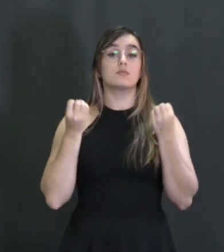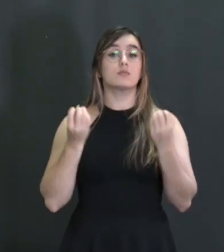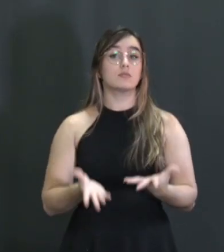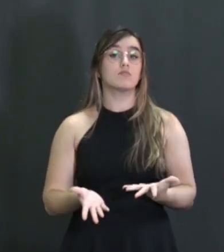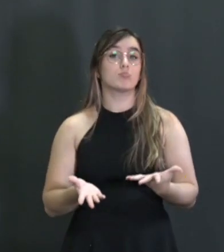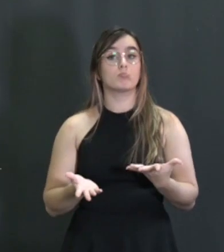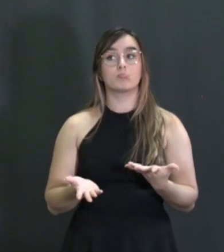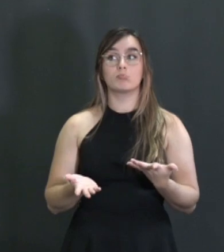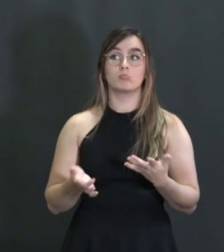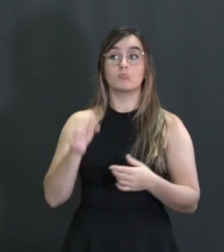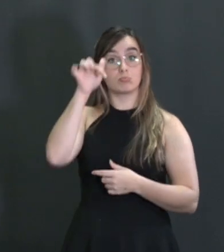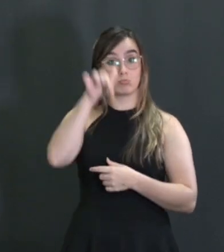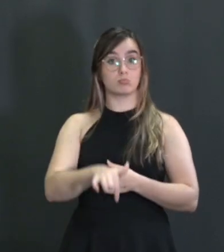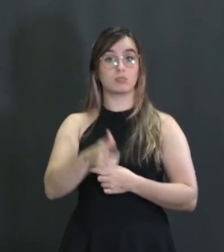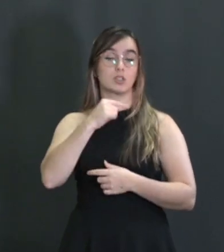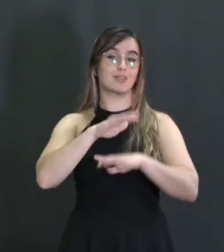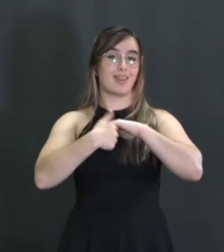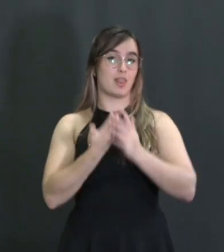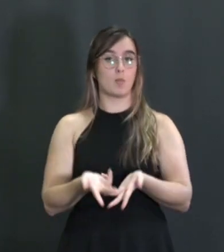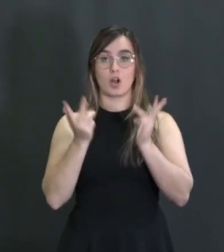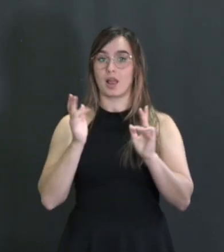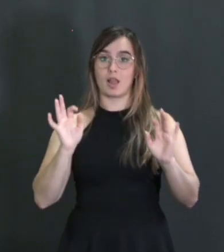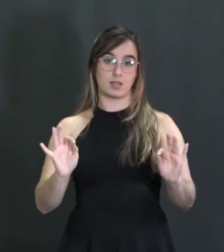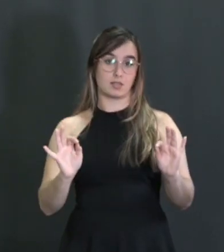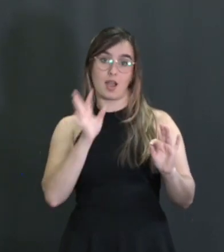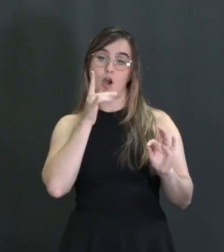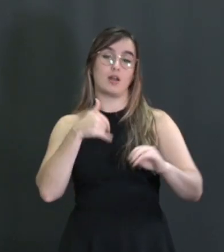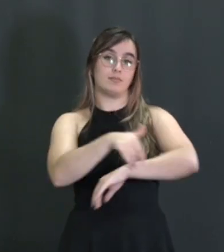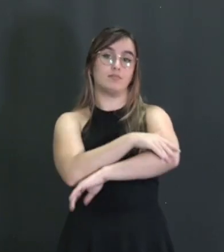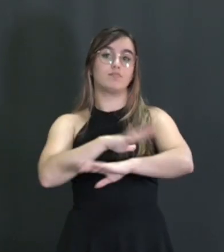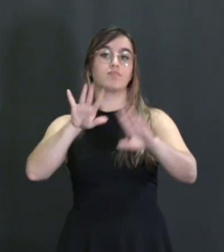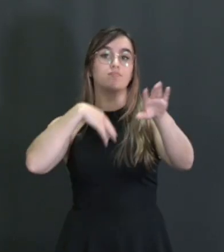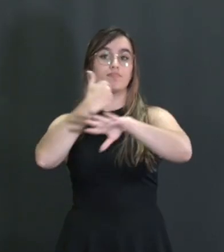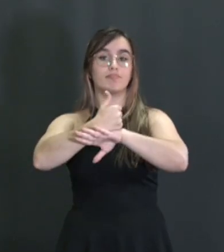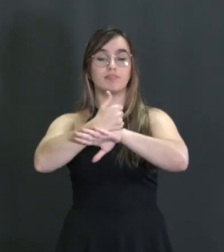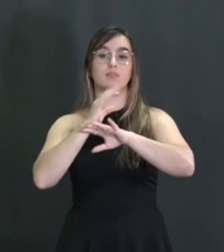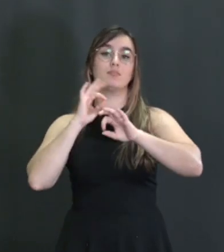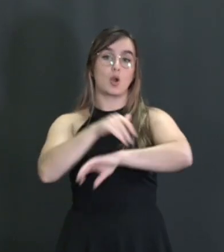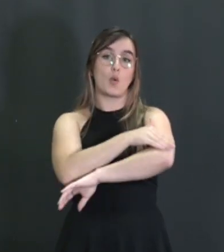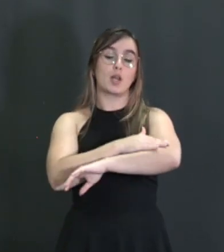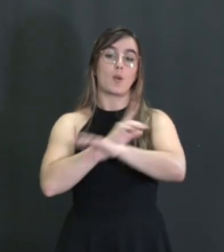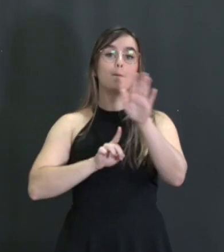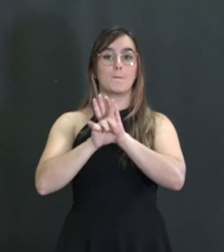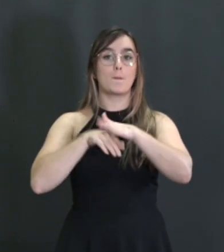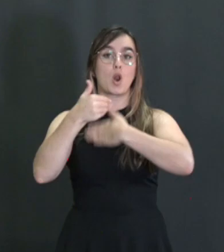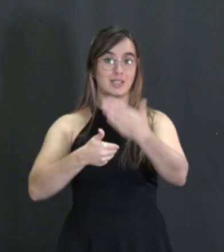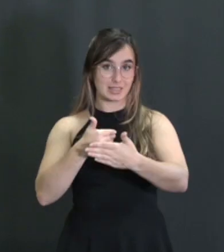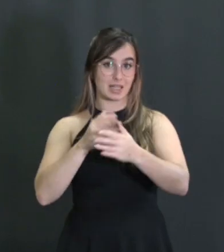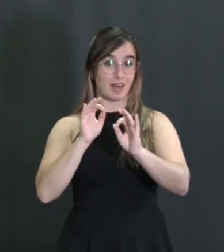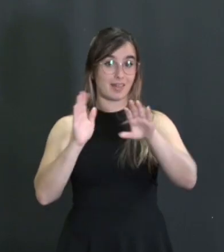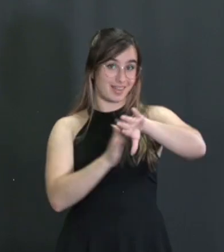aquí estamos en una democracia. Ahora gobierna un gobierno progresista de